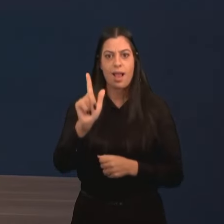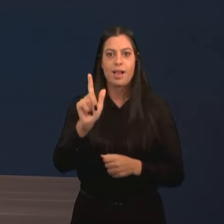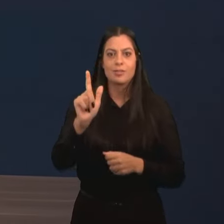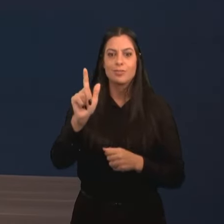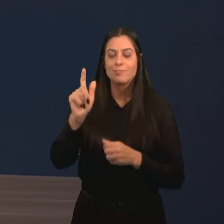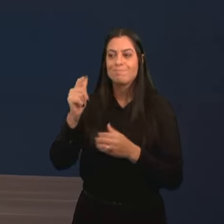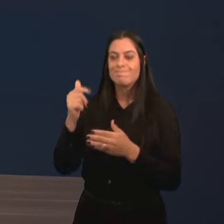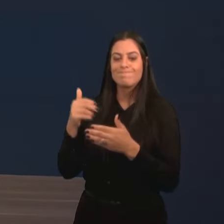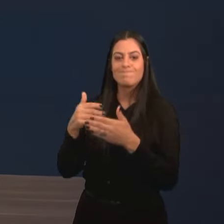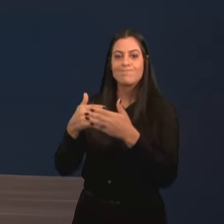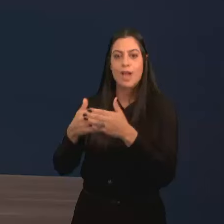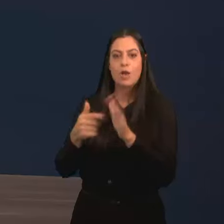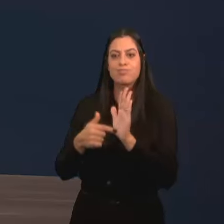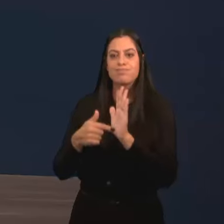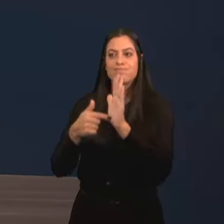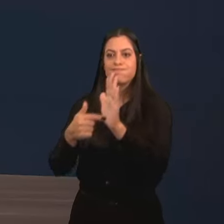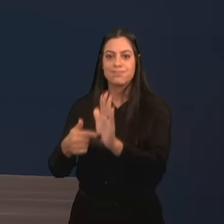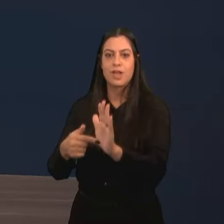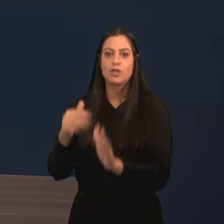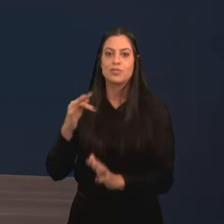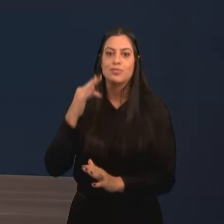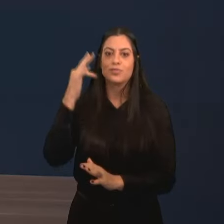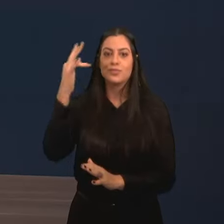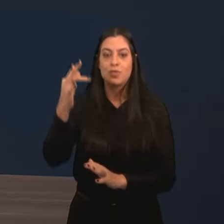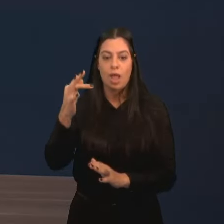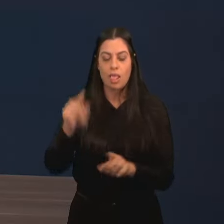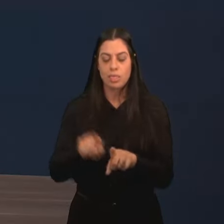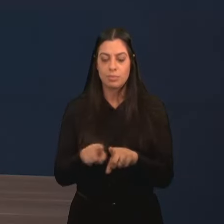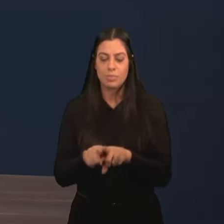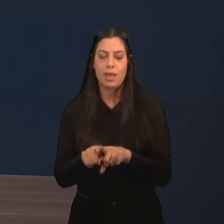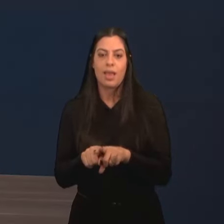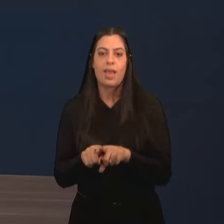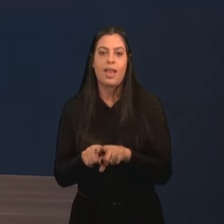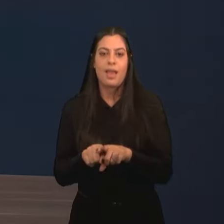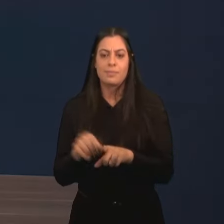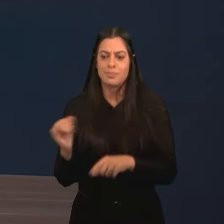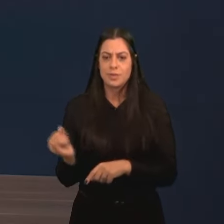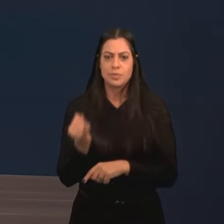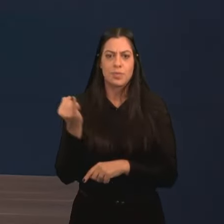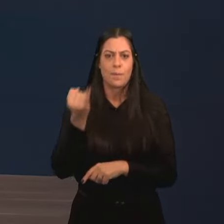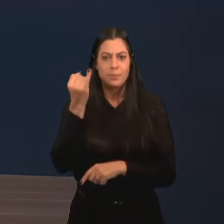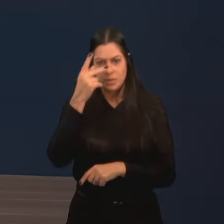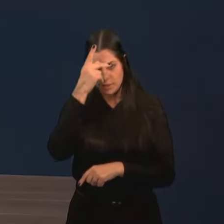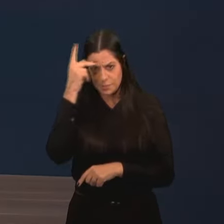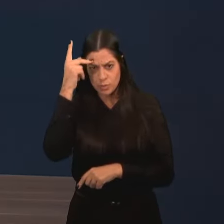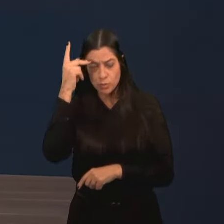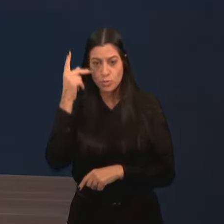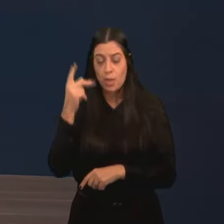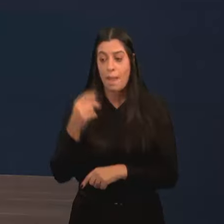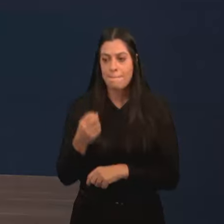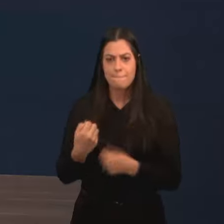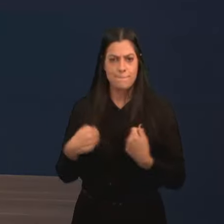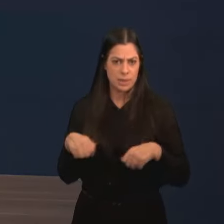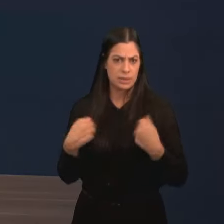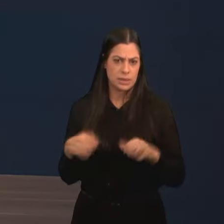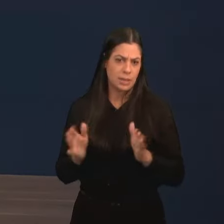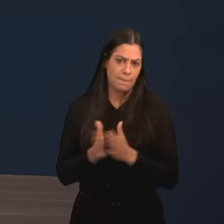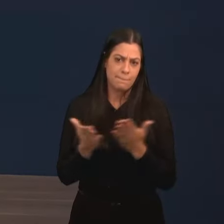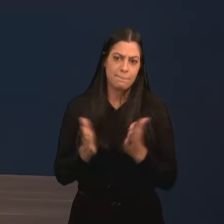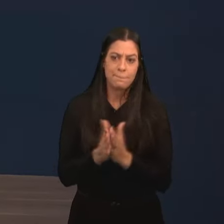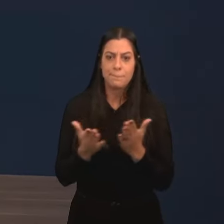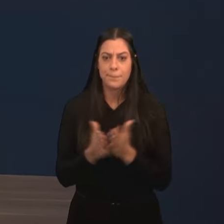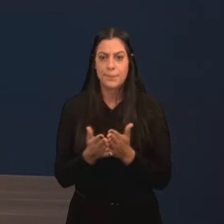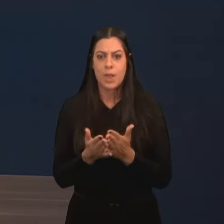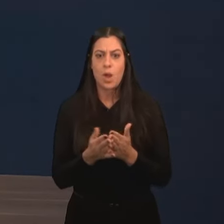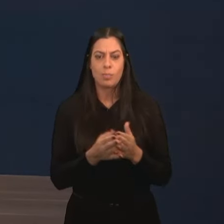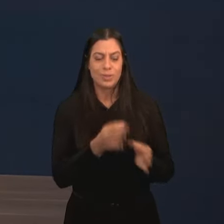eso esté en una ampliación del acceso de las personas, principalmente las personas vulnerables, más